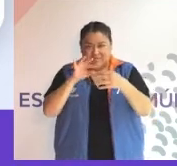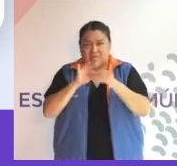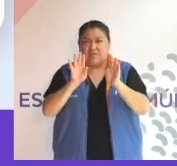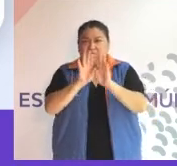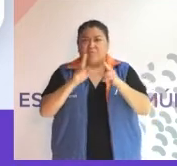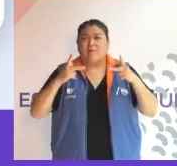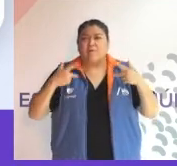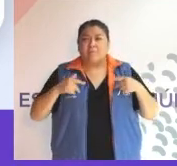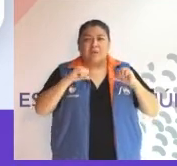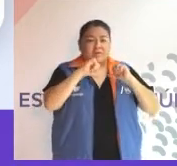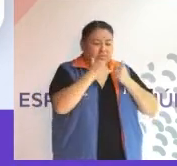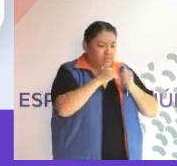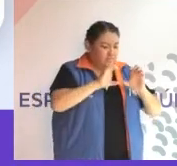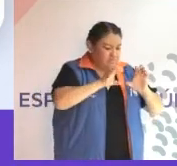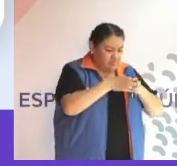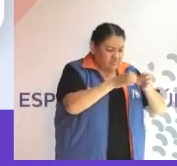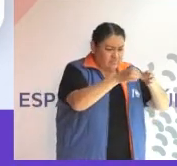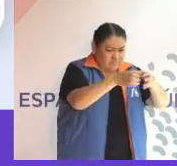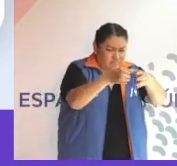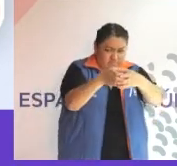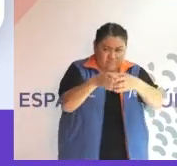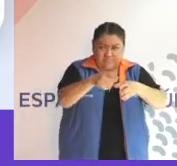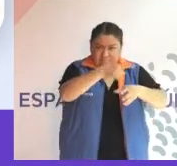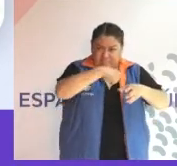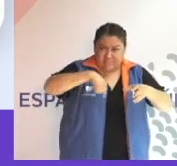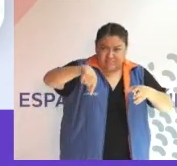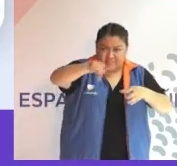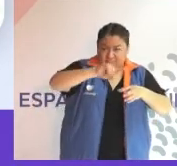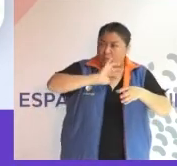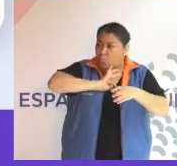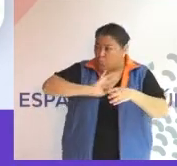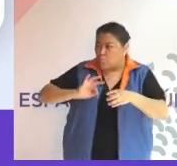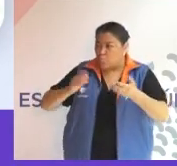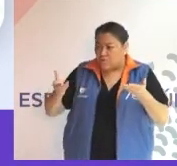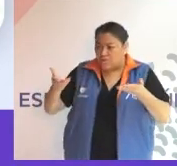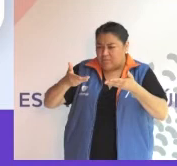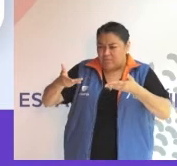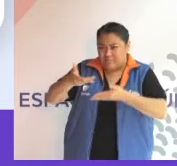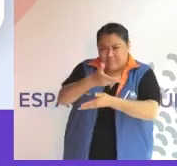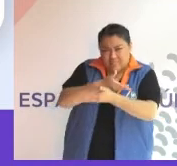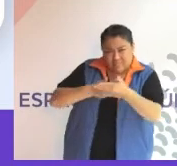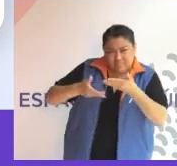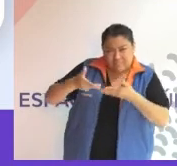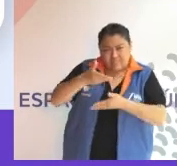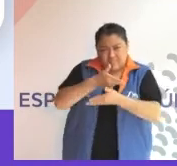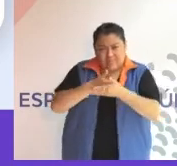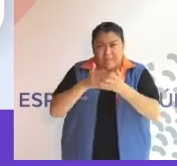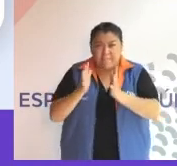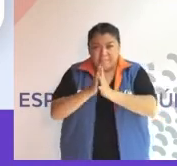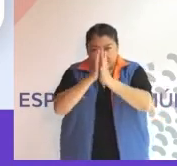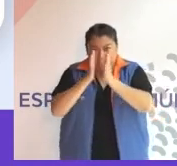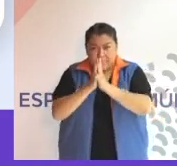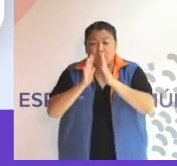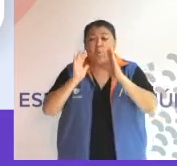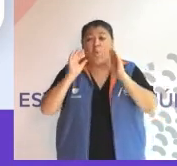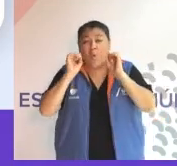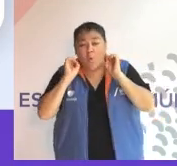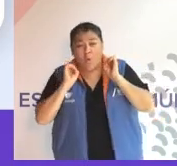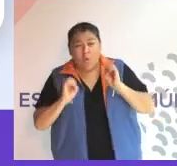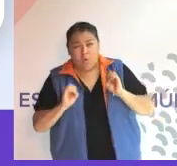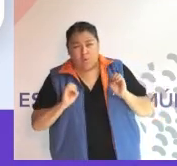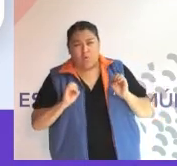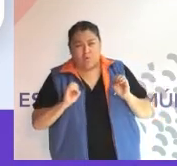las organizaciones en la red sean parte de nuestra misma organización o sean